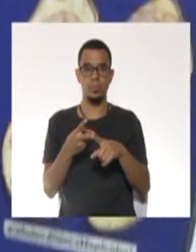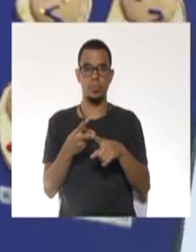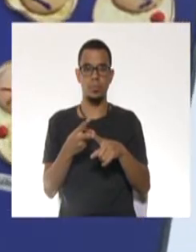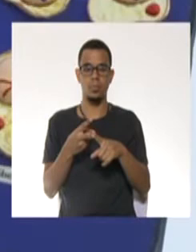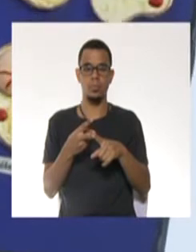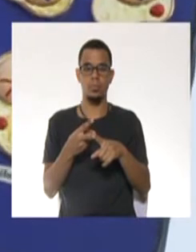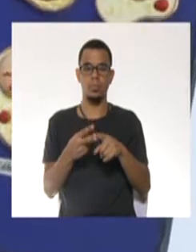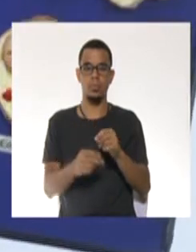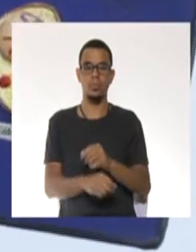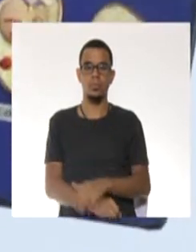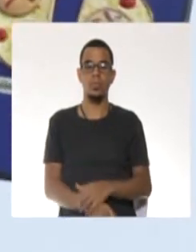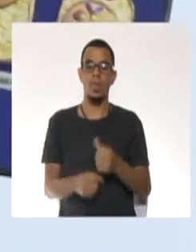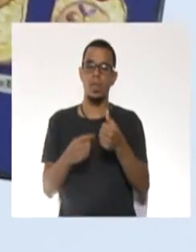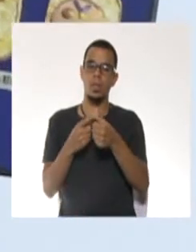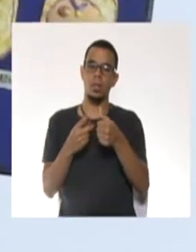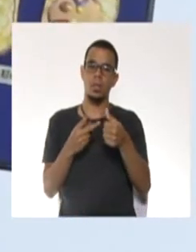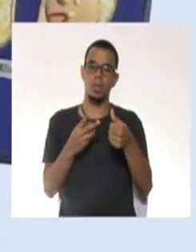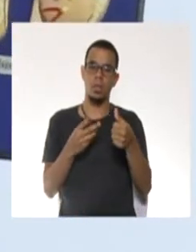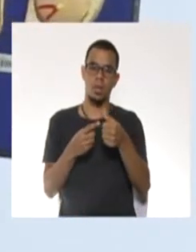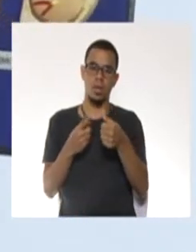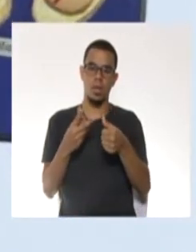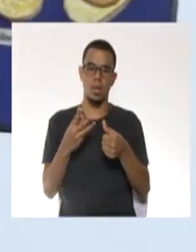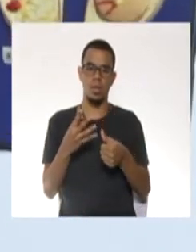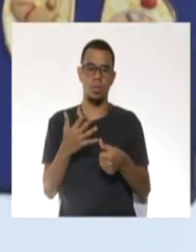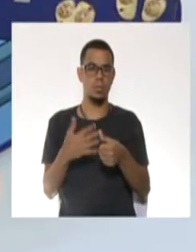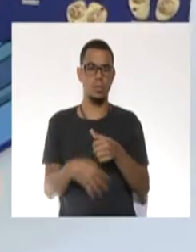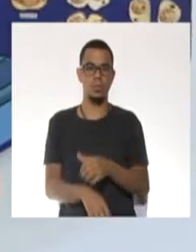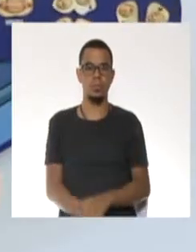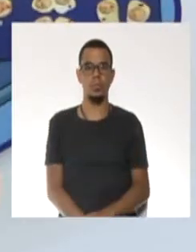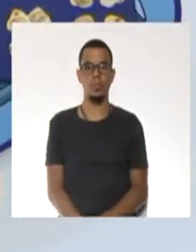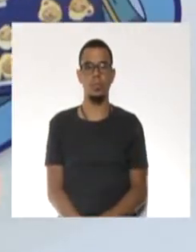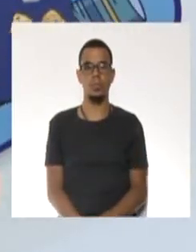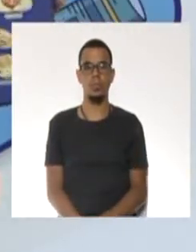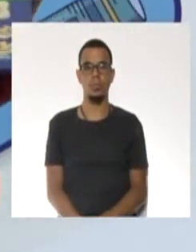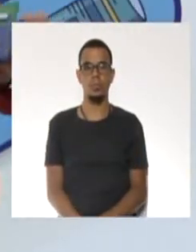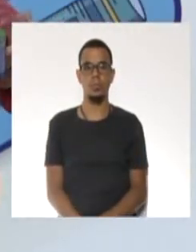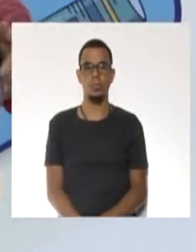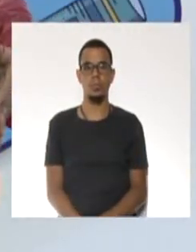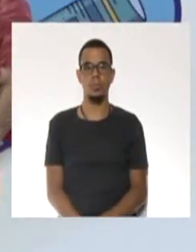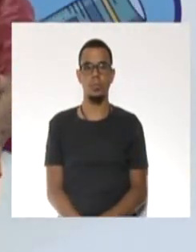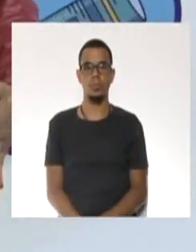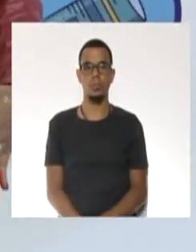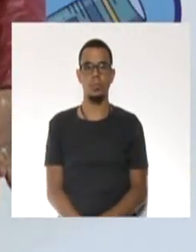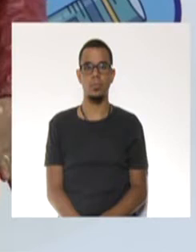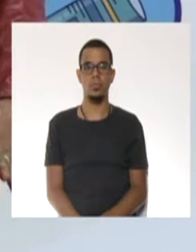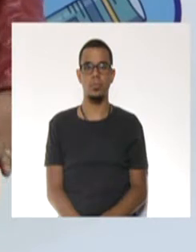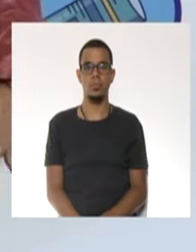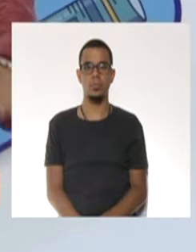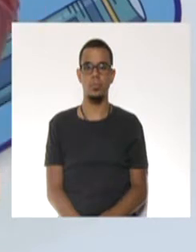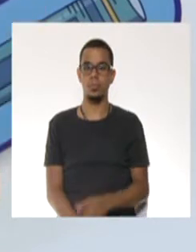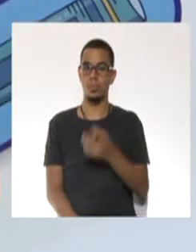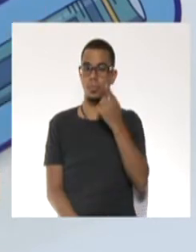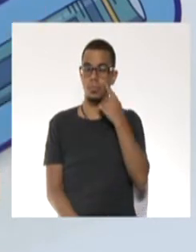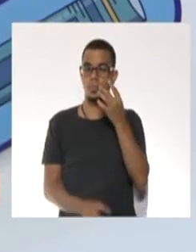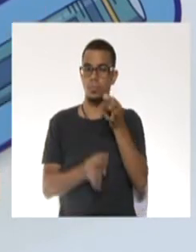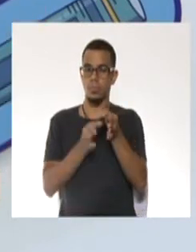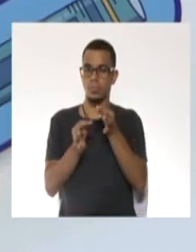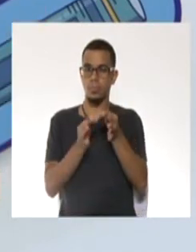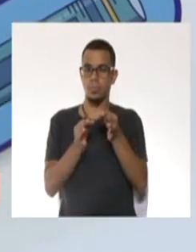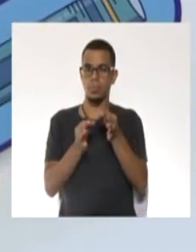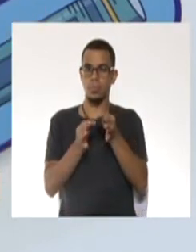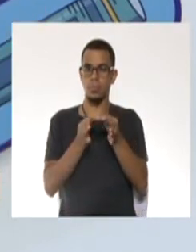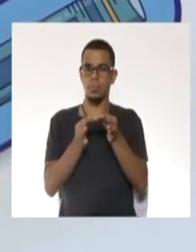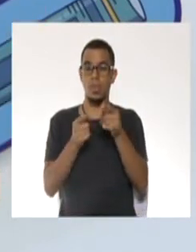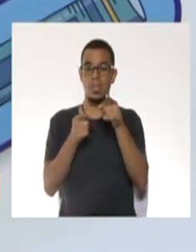paquiteno y cada una de las fases. Entonces, como podemos ver aquí, en esto, él es el proceso de